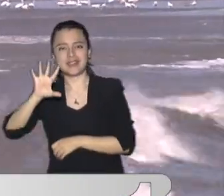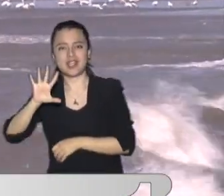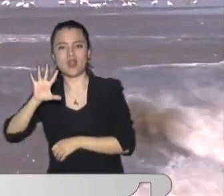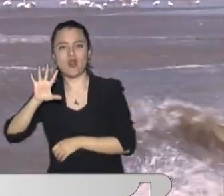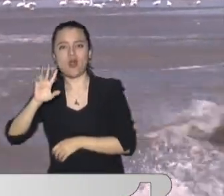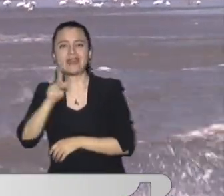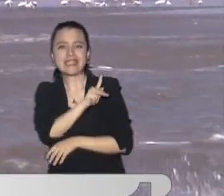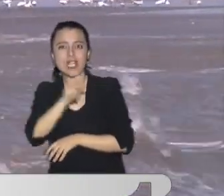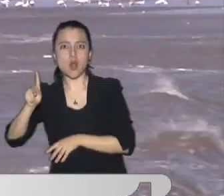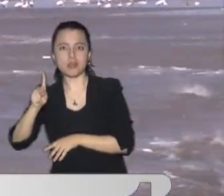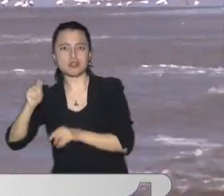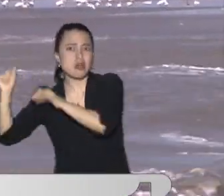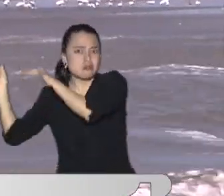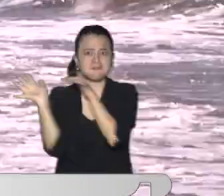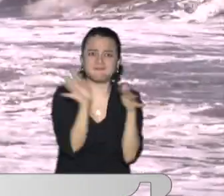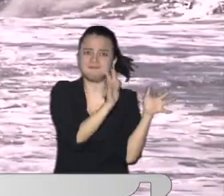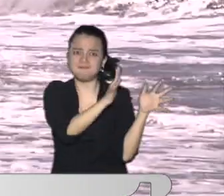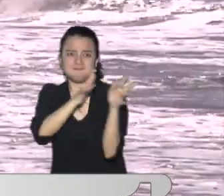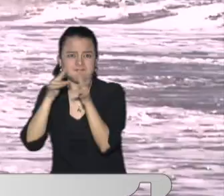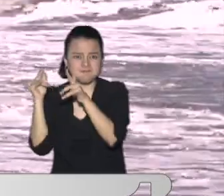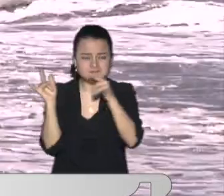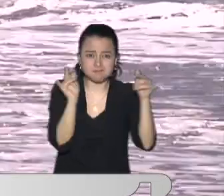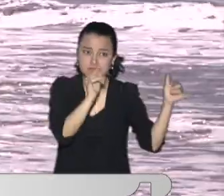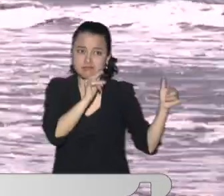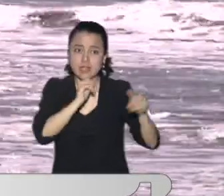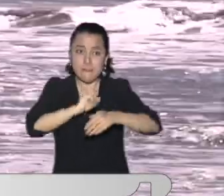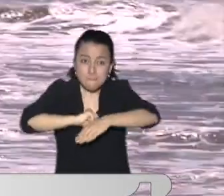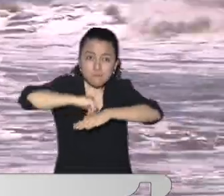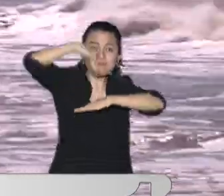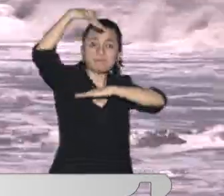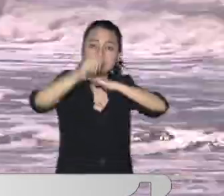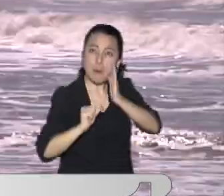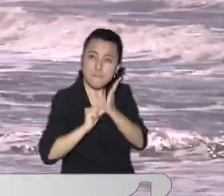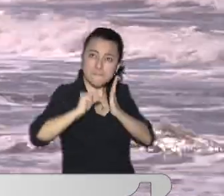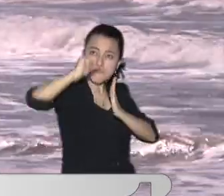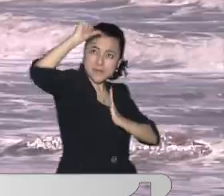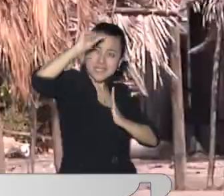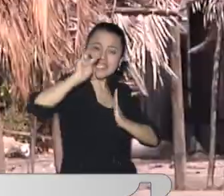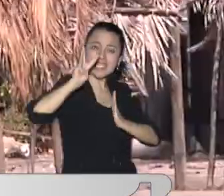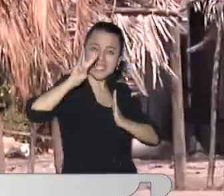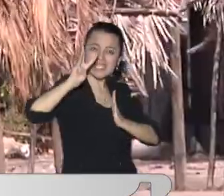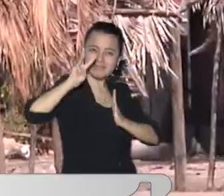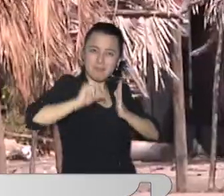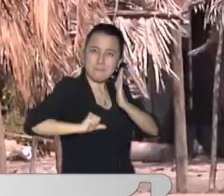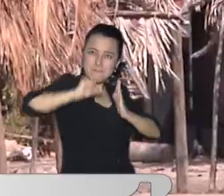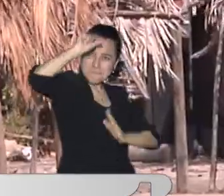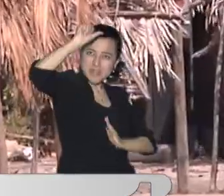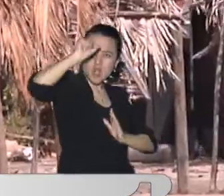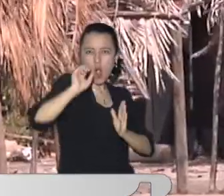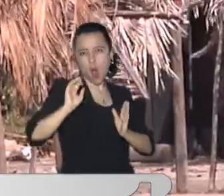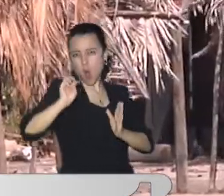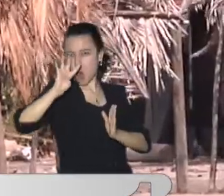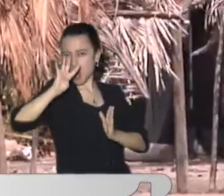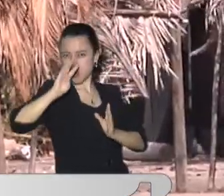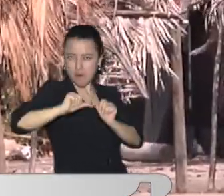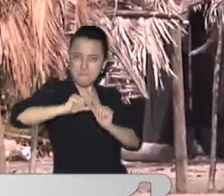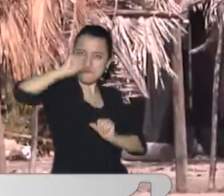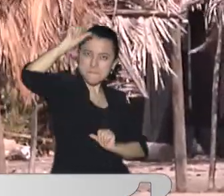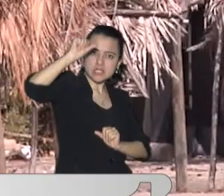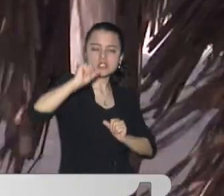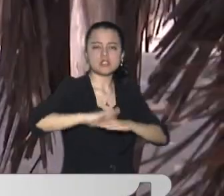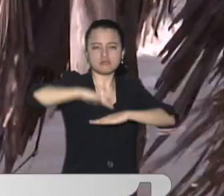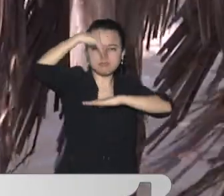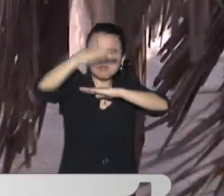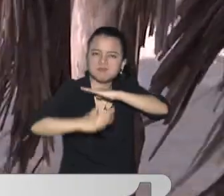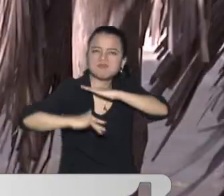rachas mayores. El oleaje, mientras tanto, oscila entre 3 y 4 metros. Ante la alerta emitida por el IDEAN, se le